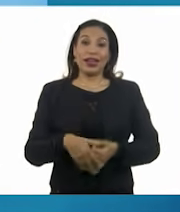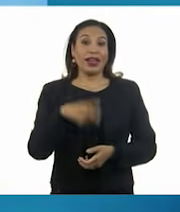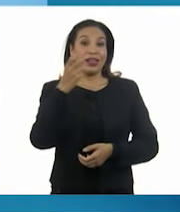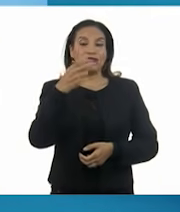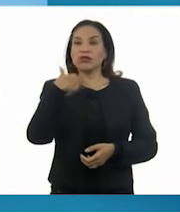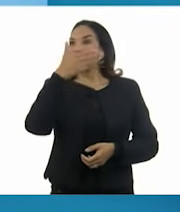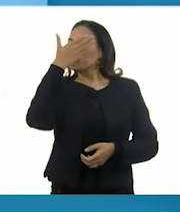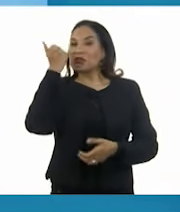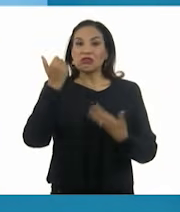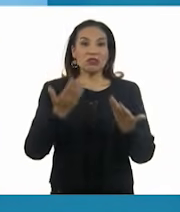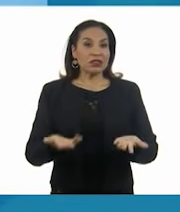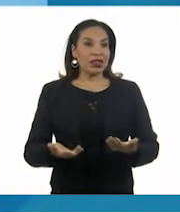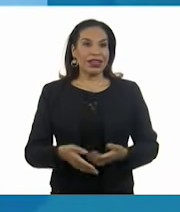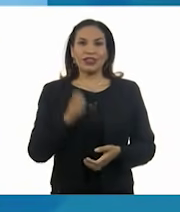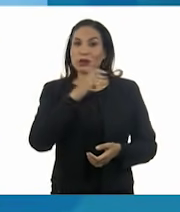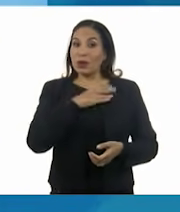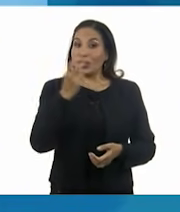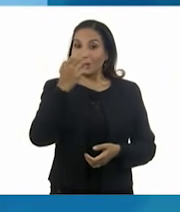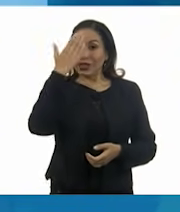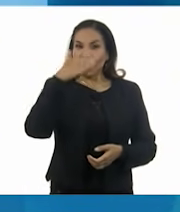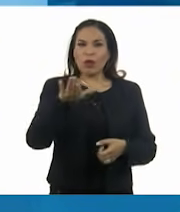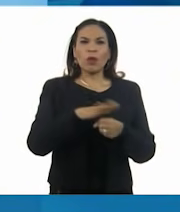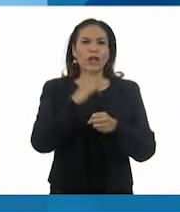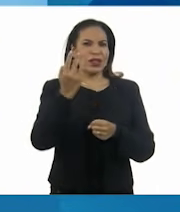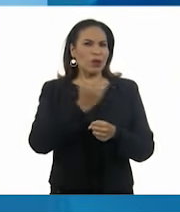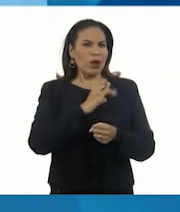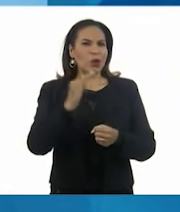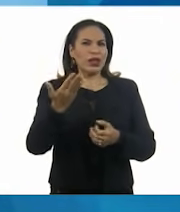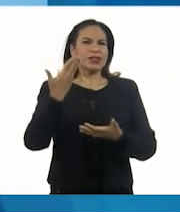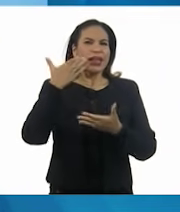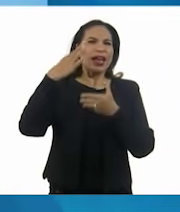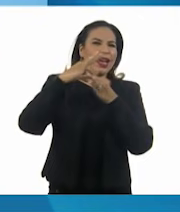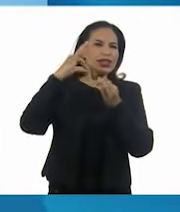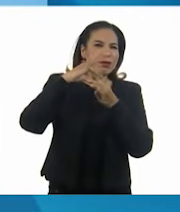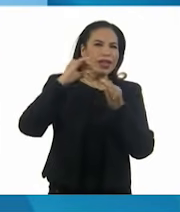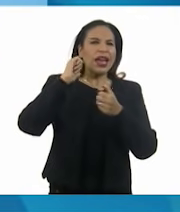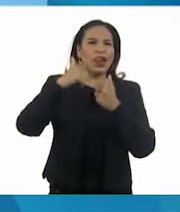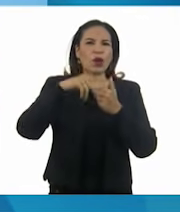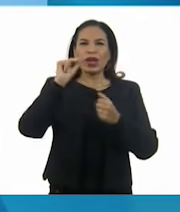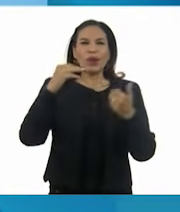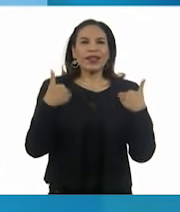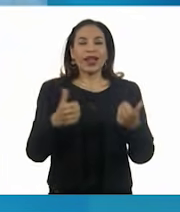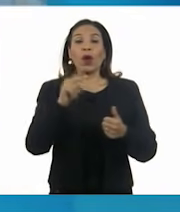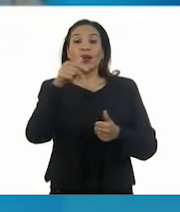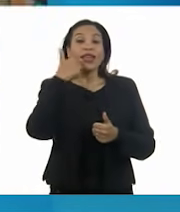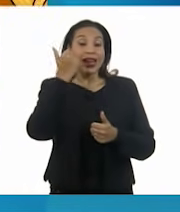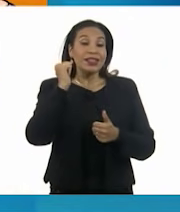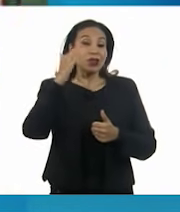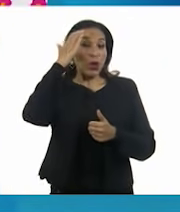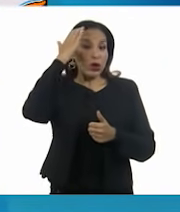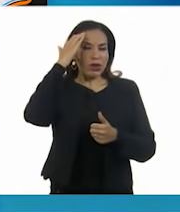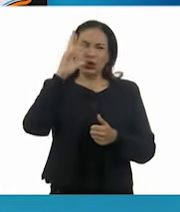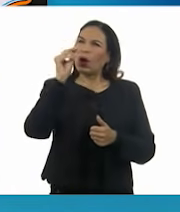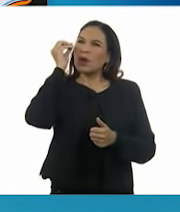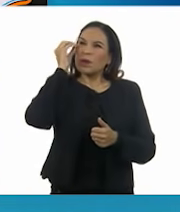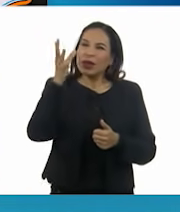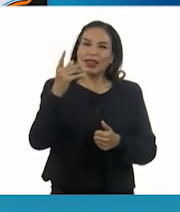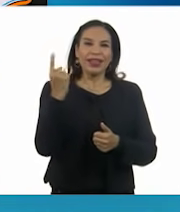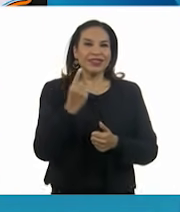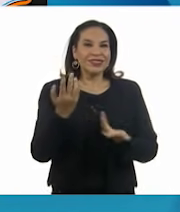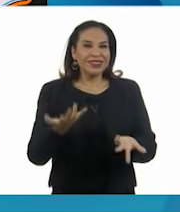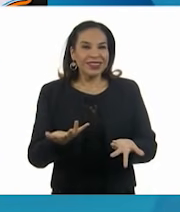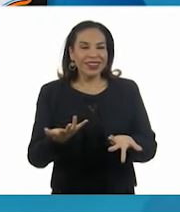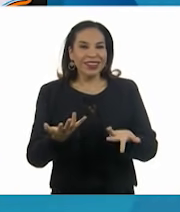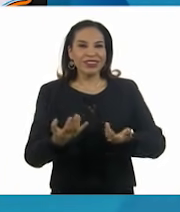Eso no lo sabía. Y es bueno saberlo, porque también puedes pedir que te expliquen algo que no entiendas o algo que quieras conocer. No olvides que...